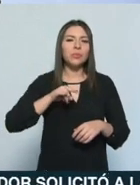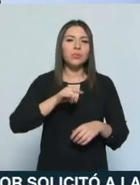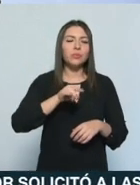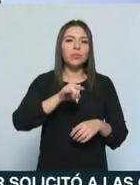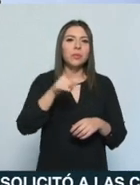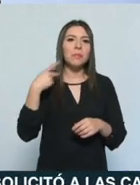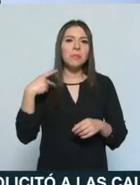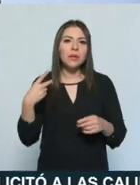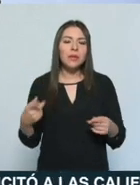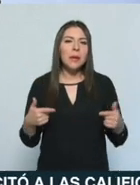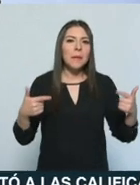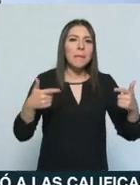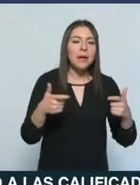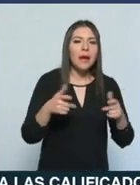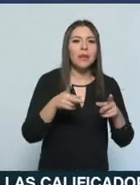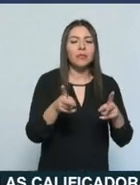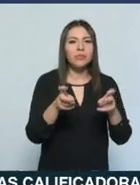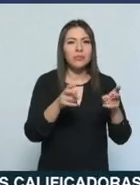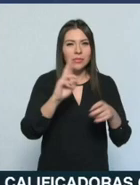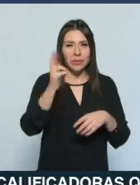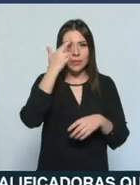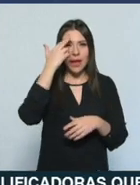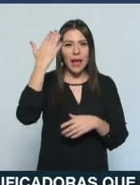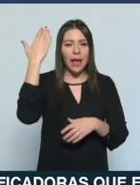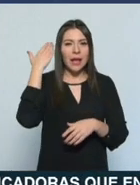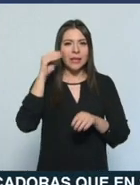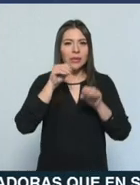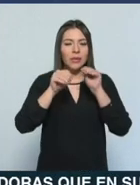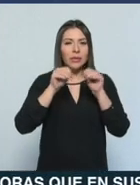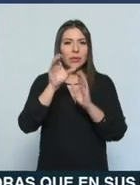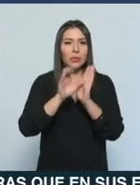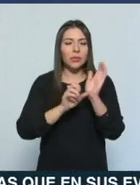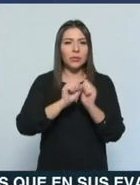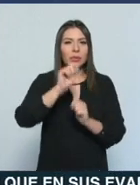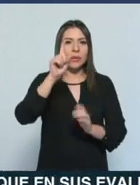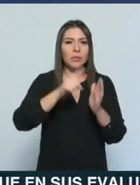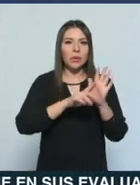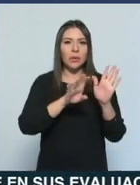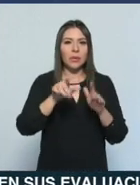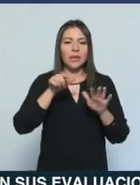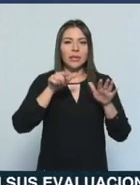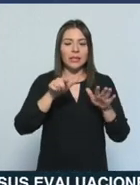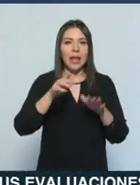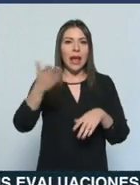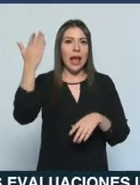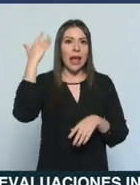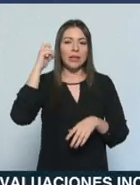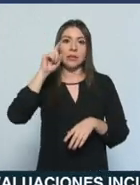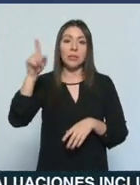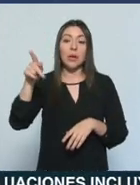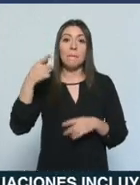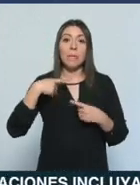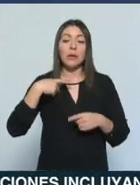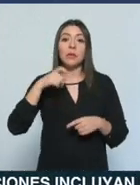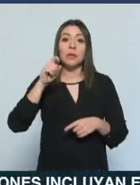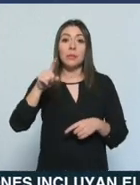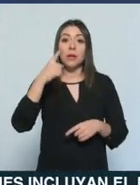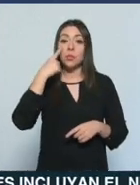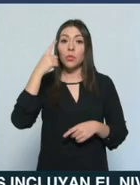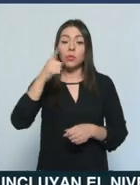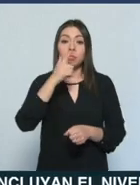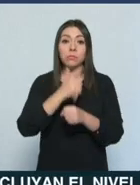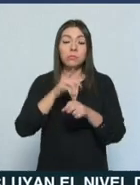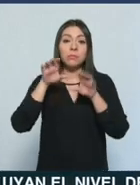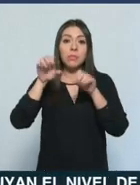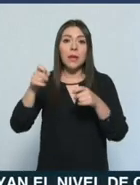Constitución de 1917, una de las causales de pena de muerte era precisamente el salteador de caminos. Entonces hay una historia muy importante